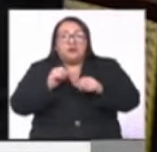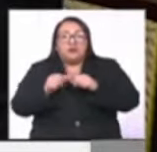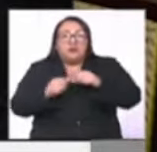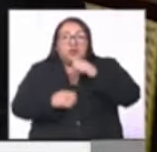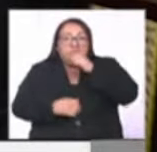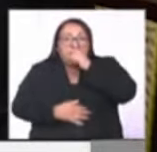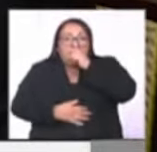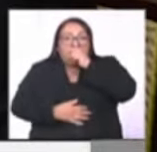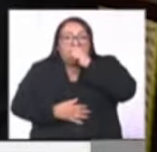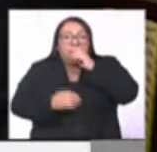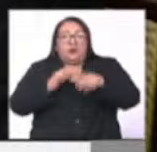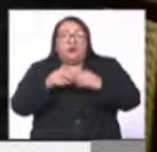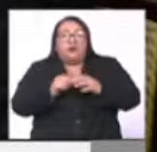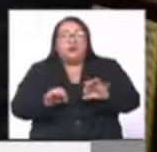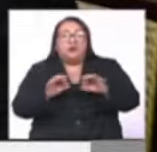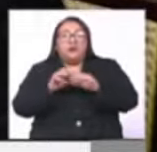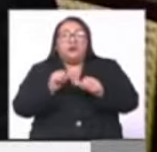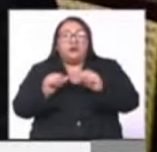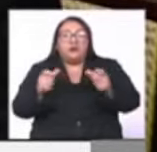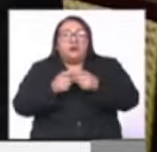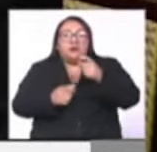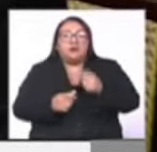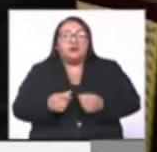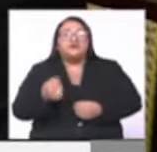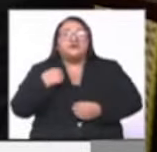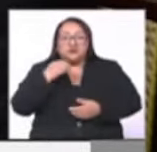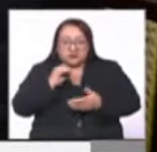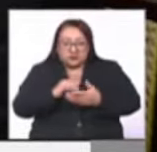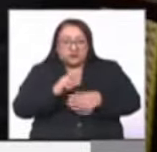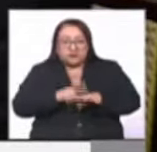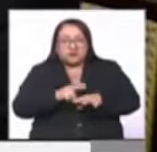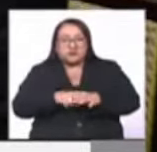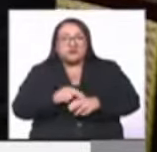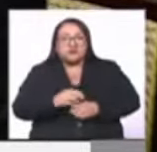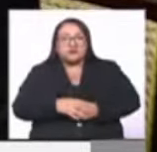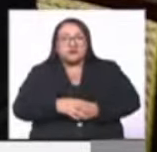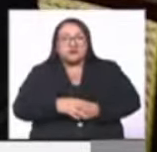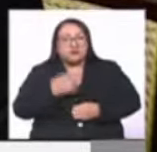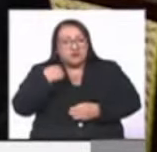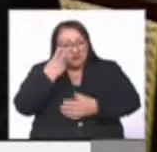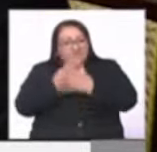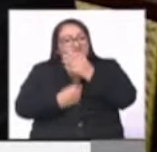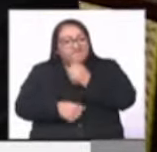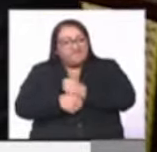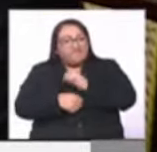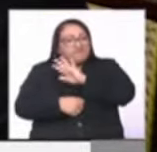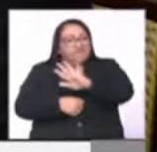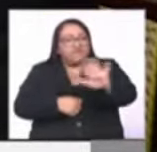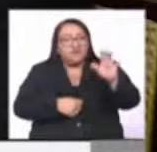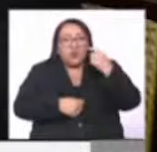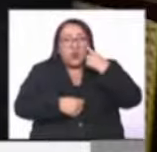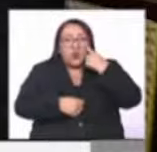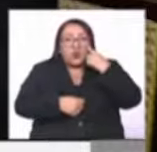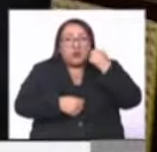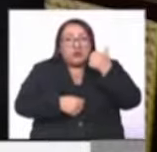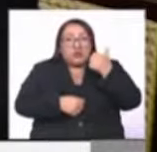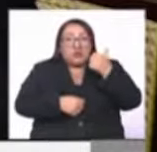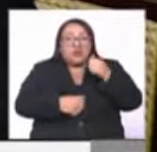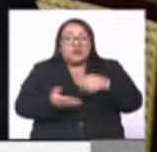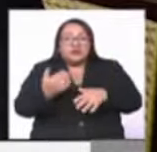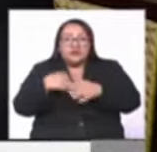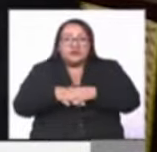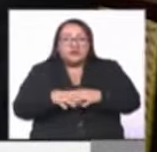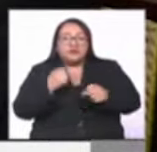congresistas que confiaremos en la prudencia confiaremos en sus conocimientos en los